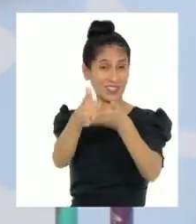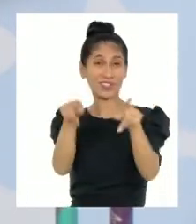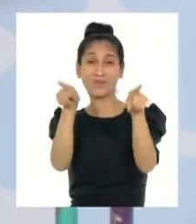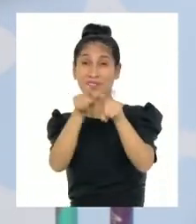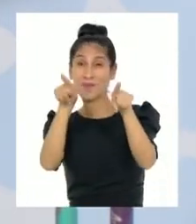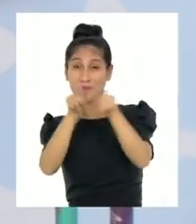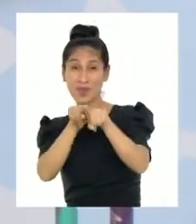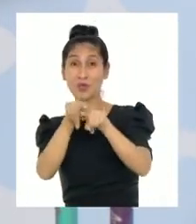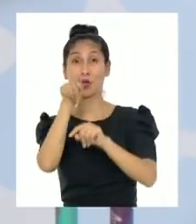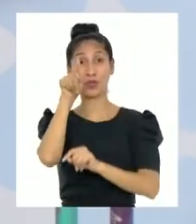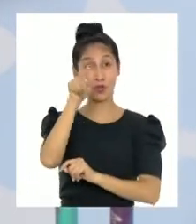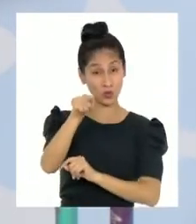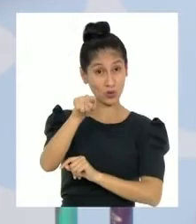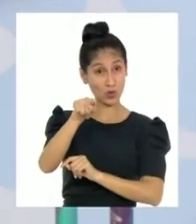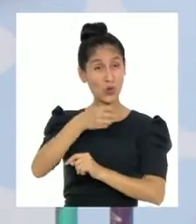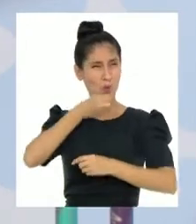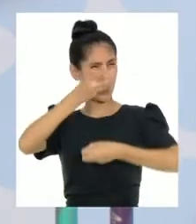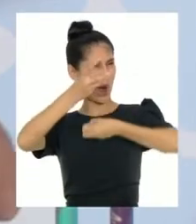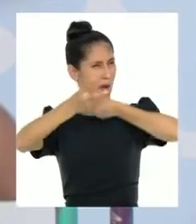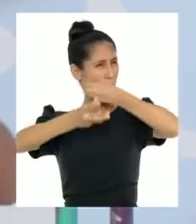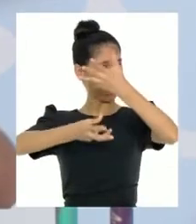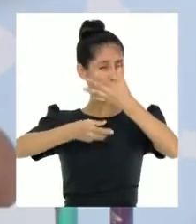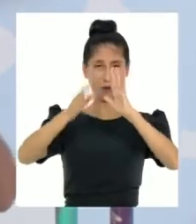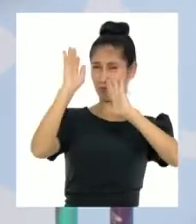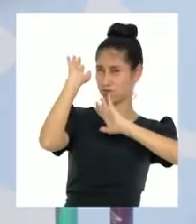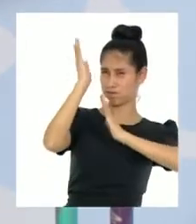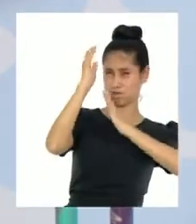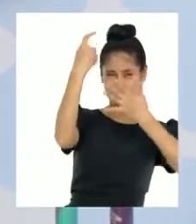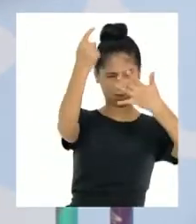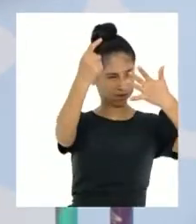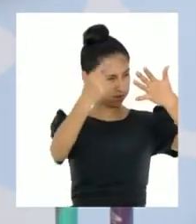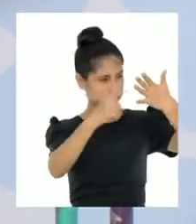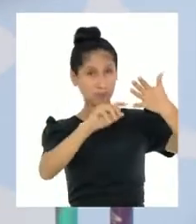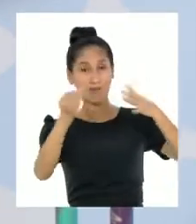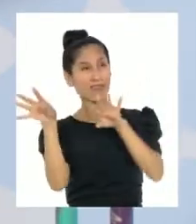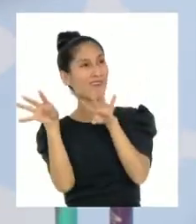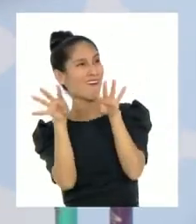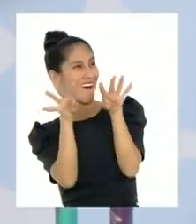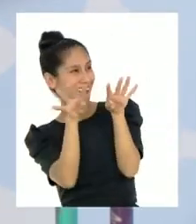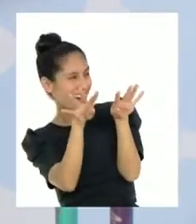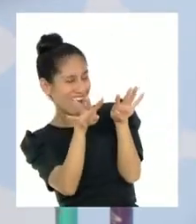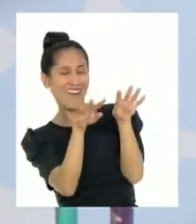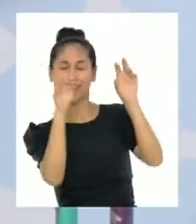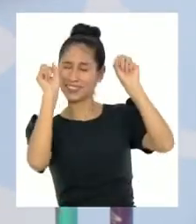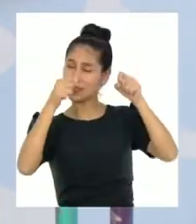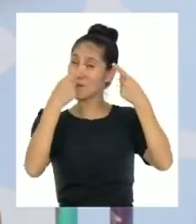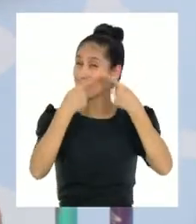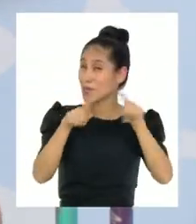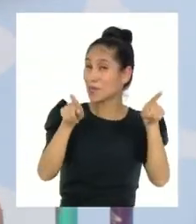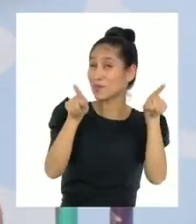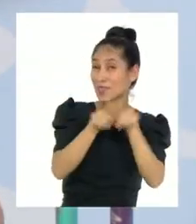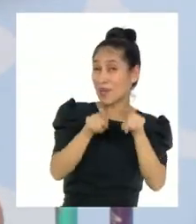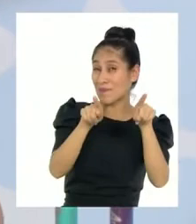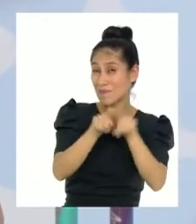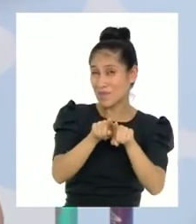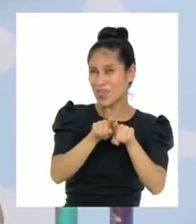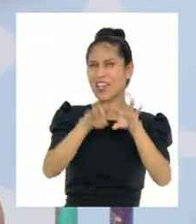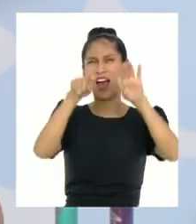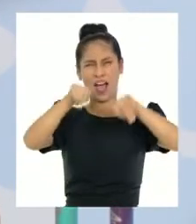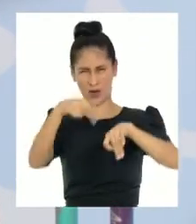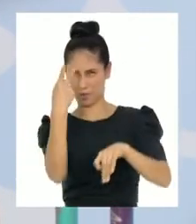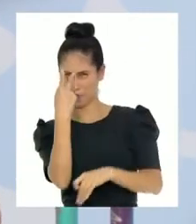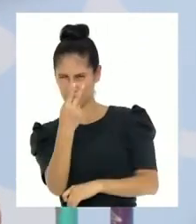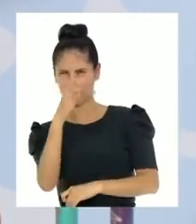puede ayudarnos a construir un mundo mejor. Sin embargo, todo tiene su lado B. Ahí están las